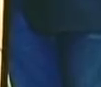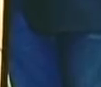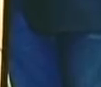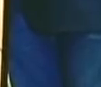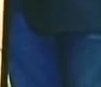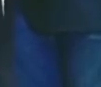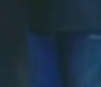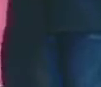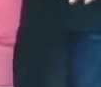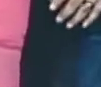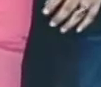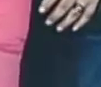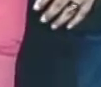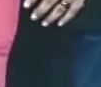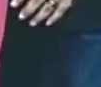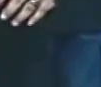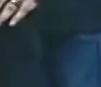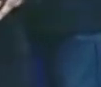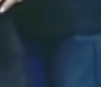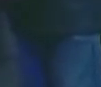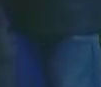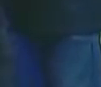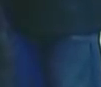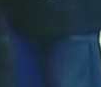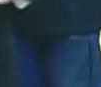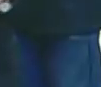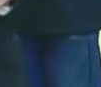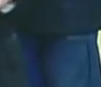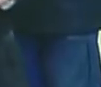Mocho Hernández. Y una vez que estaba hablando, en el mismo